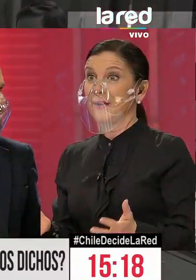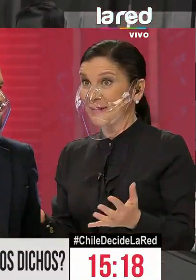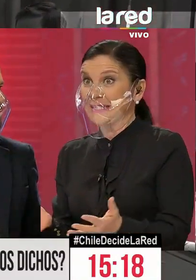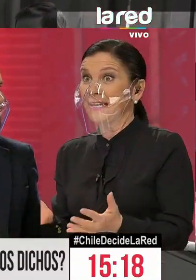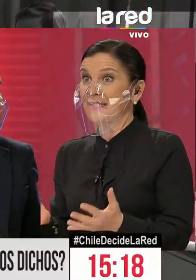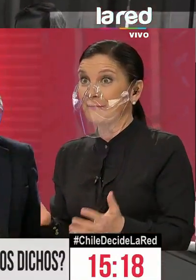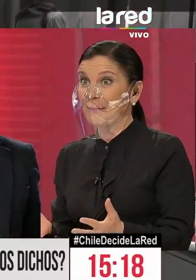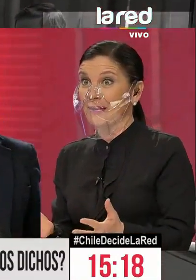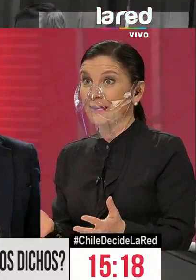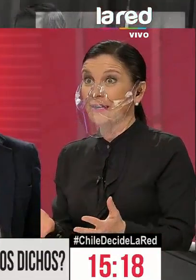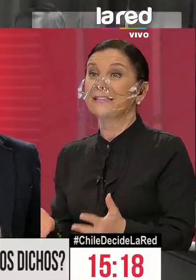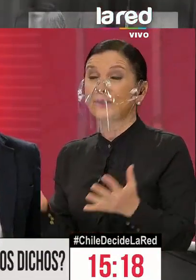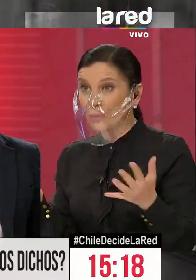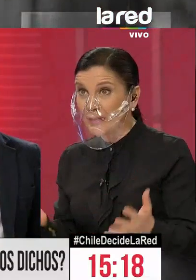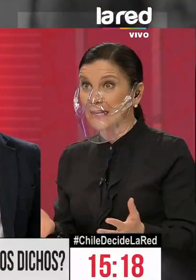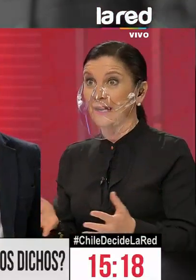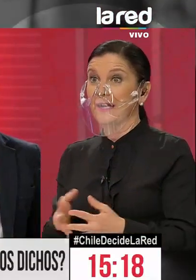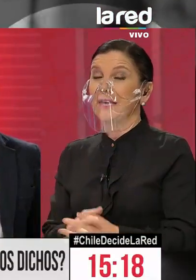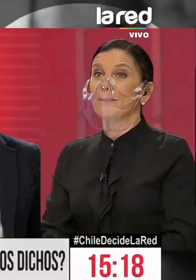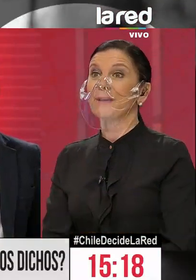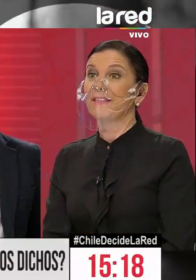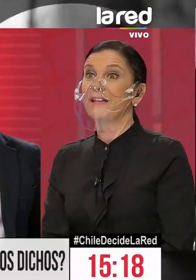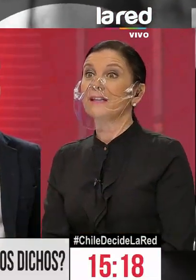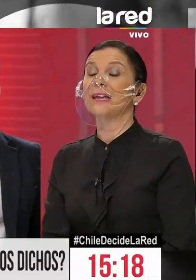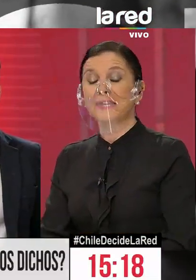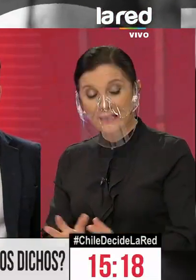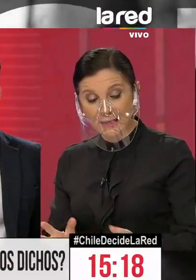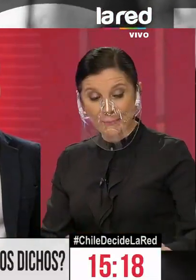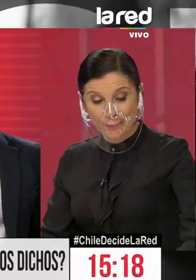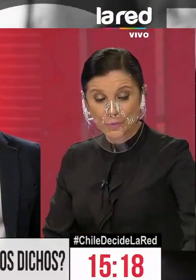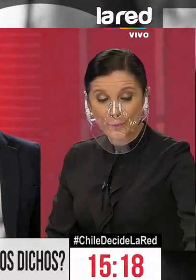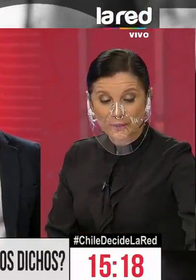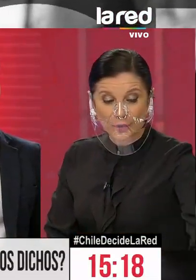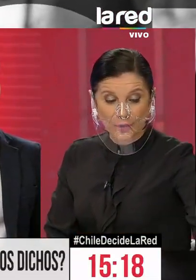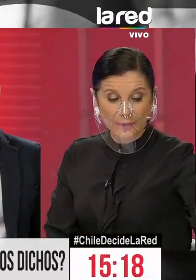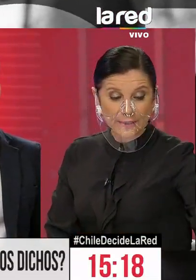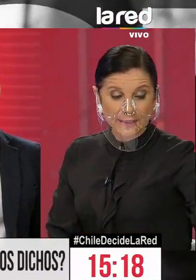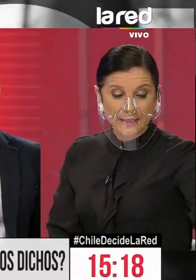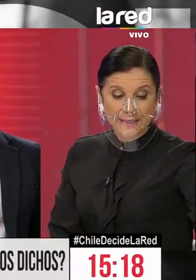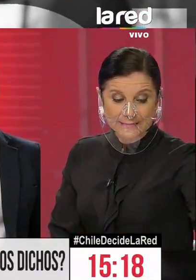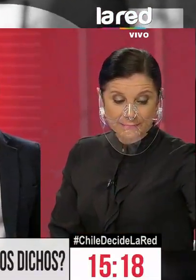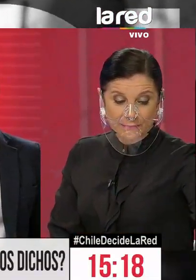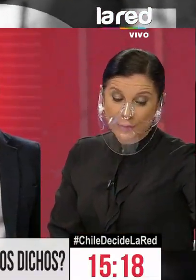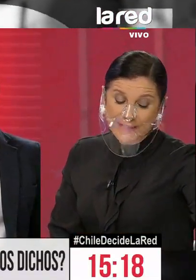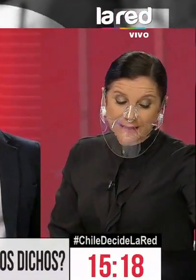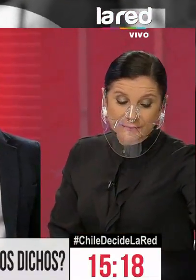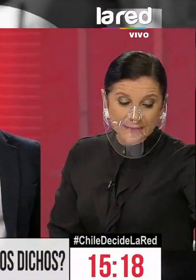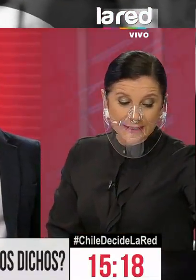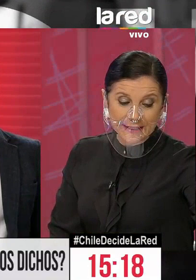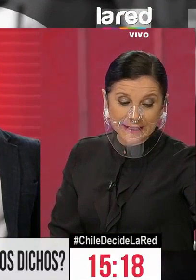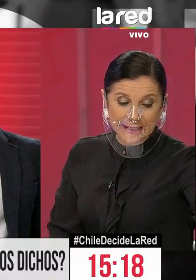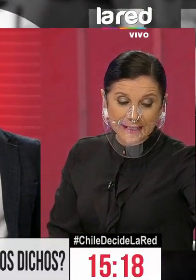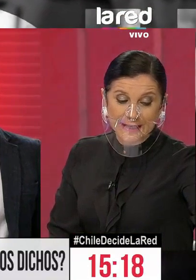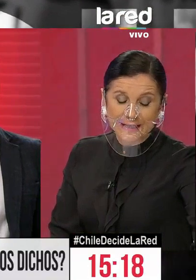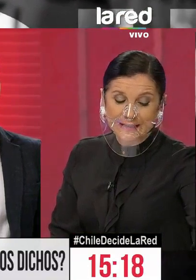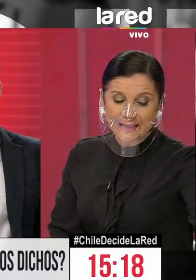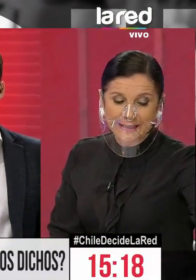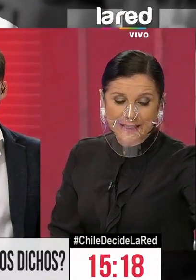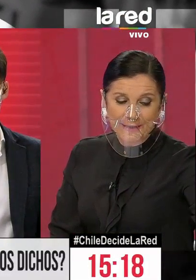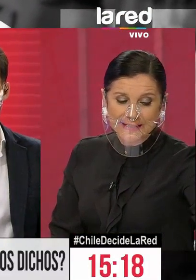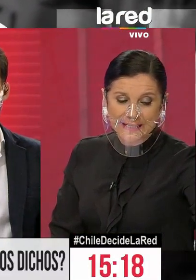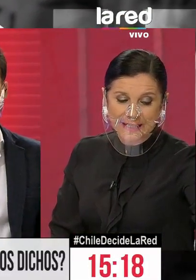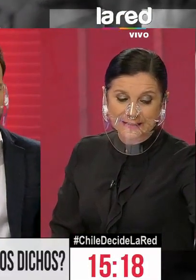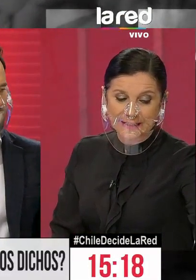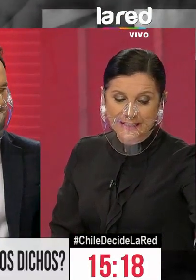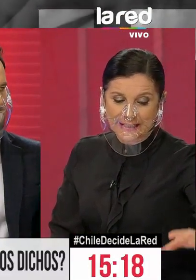Sí, claro. Vaciar las AFP. Destruirla. Ella quiere, ¿verdad?, destruirla. Ella quiere, por supuesto. Ella no está preocupada de la gente, ella está preocupada, o sea, de destruir el modelo.